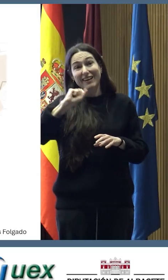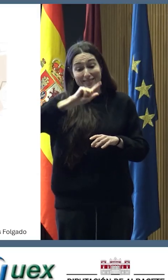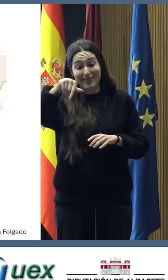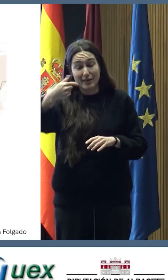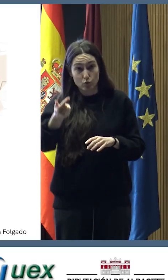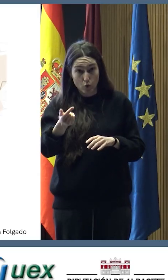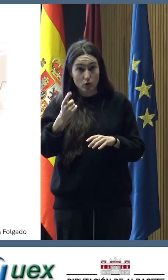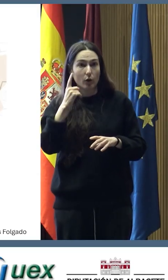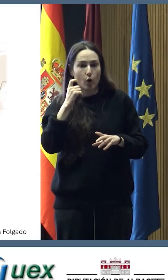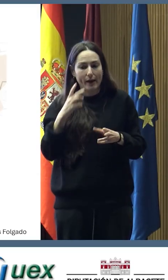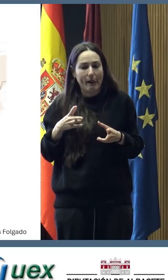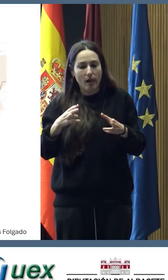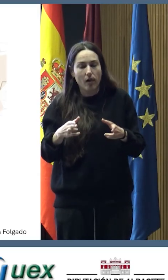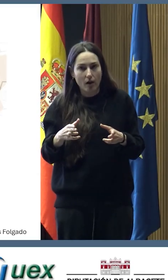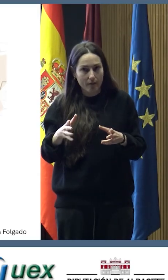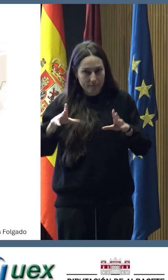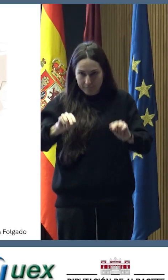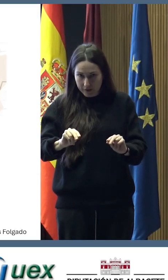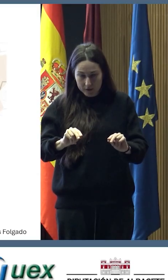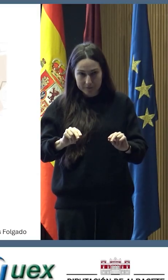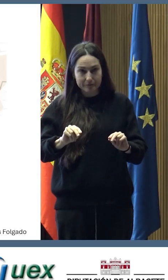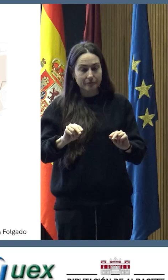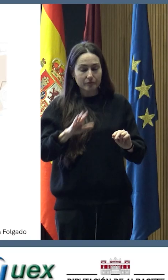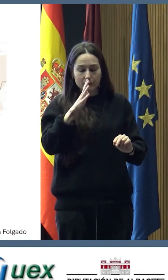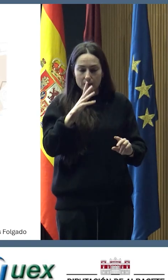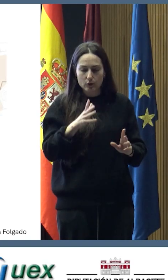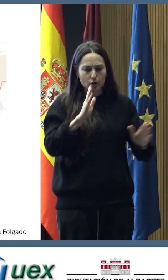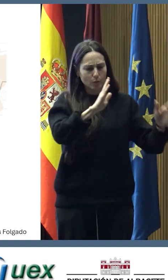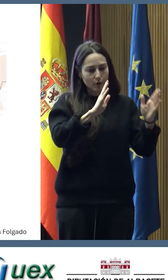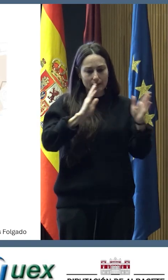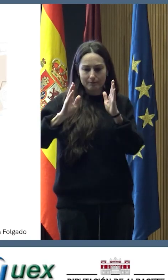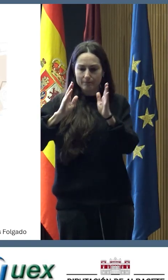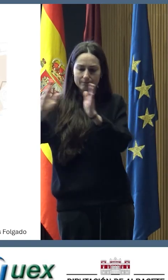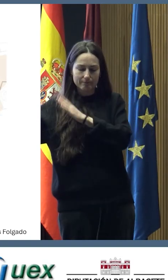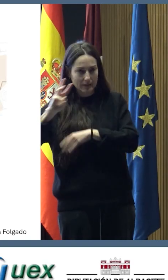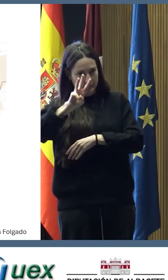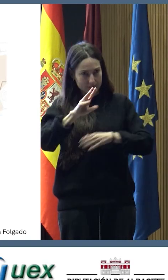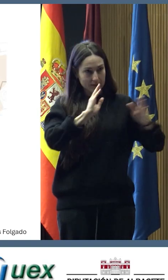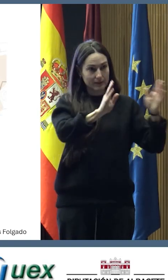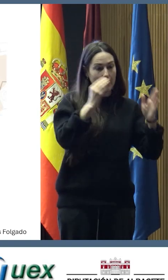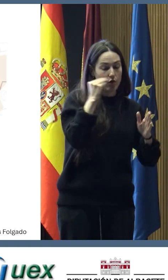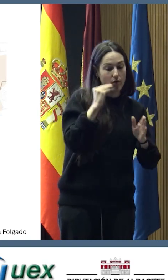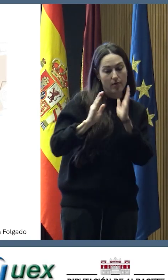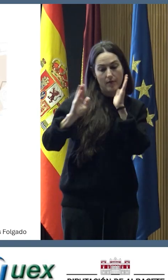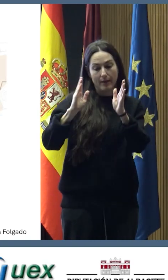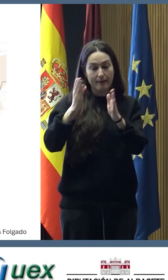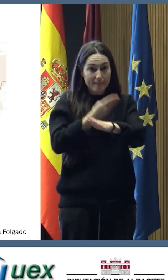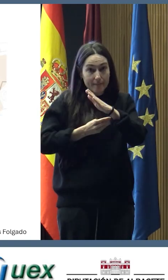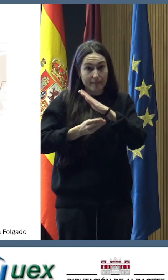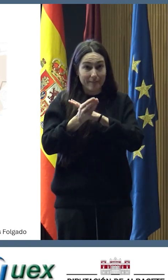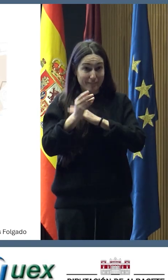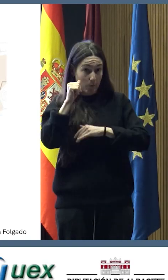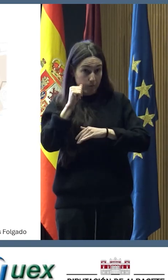tenemos 3 partes importantes: adolescencia, fertilidad y